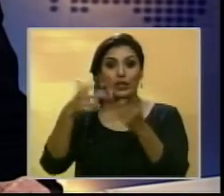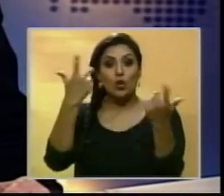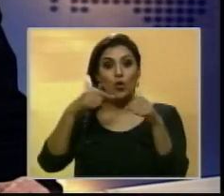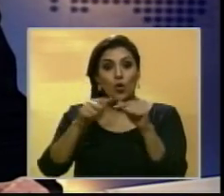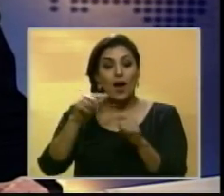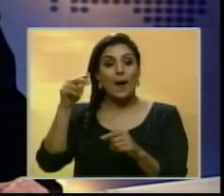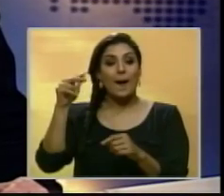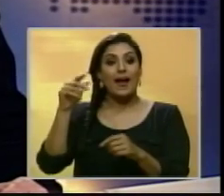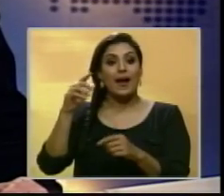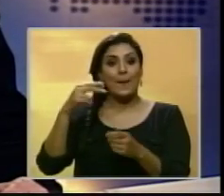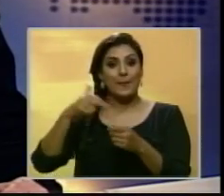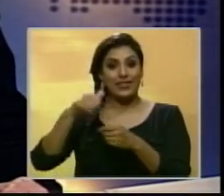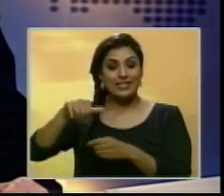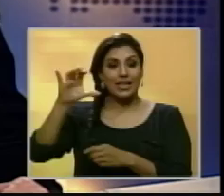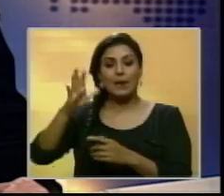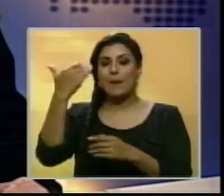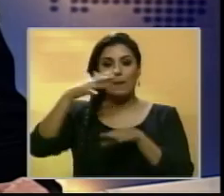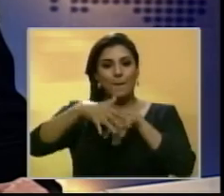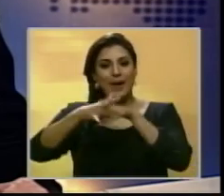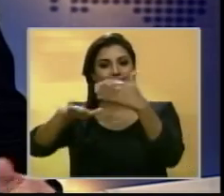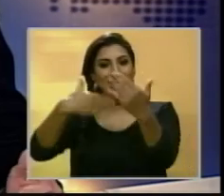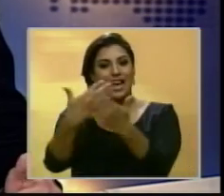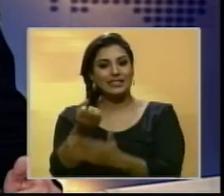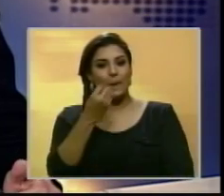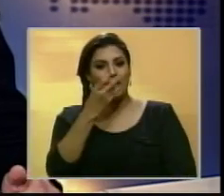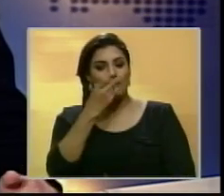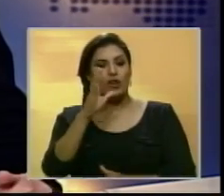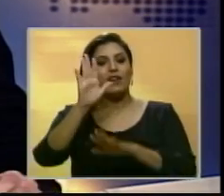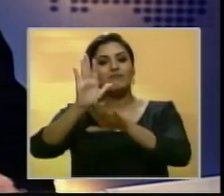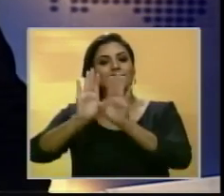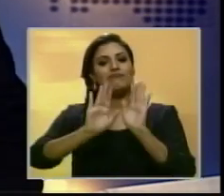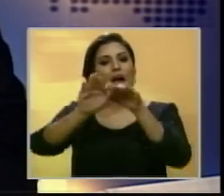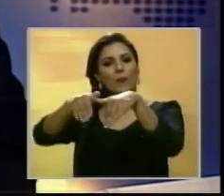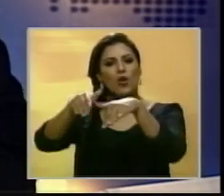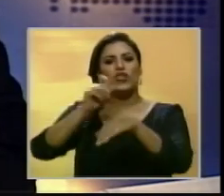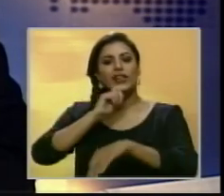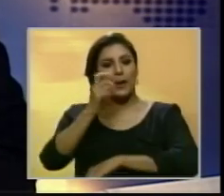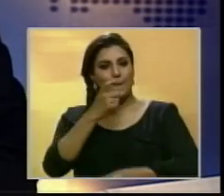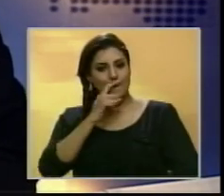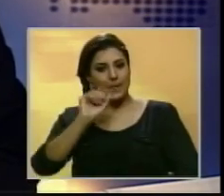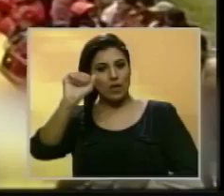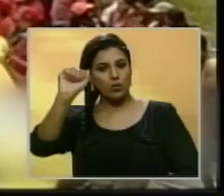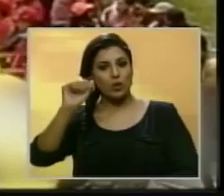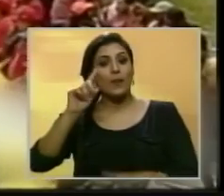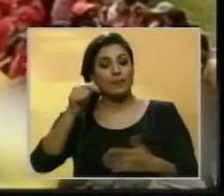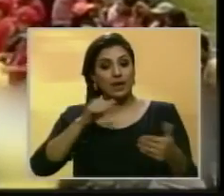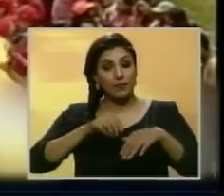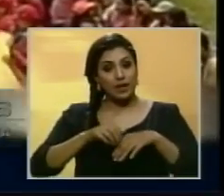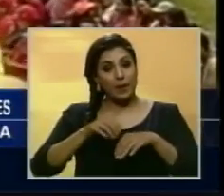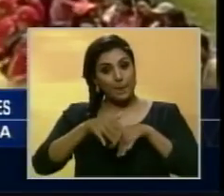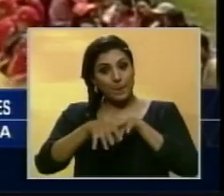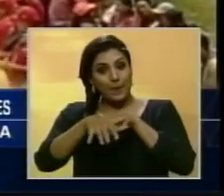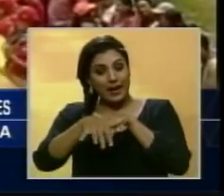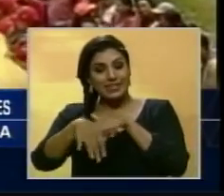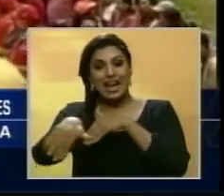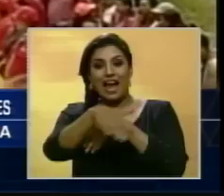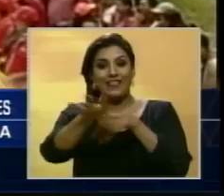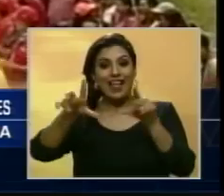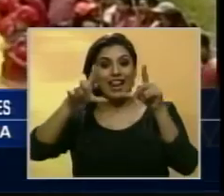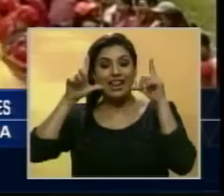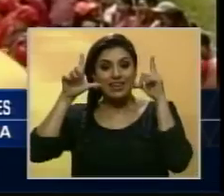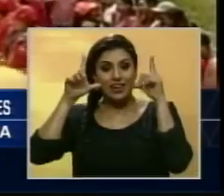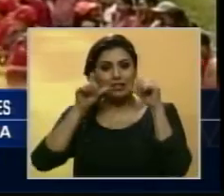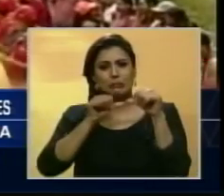en PDVSA La Campiña para marchar hacia el Palacio de Miraflores y manifestar su respaldo al gobierno nacional. La movilización pasará por la Avenida